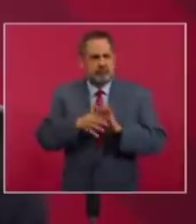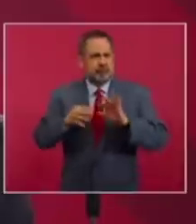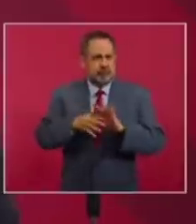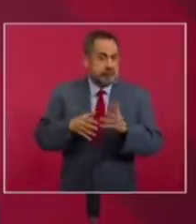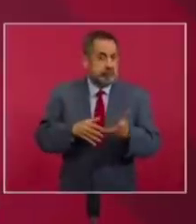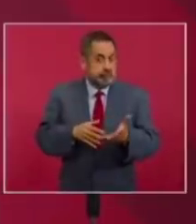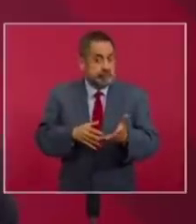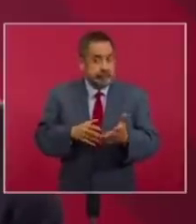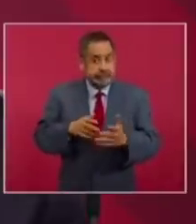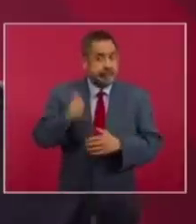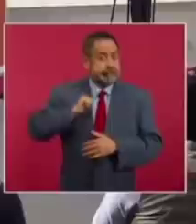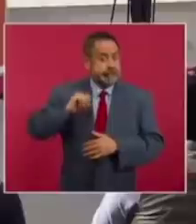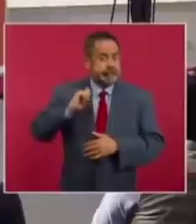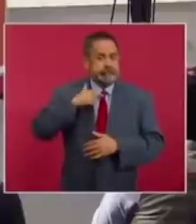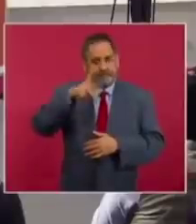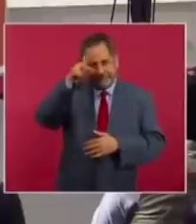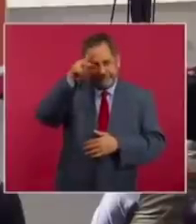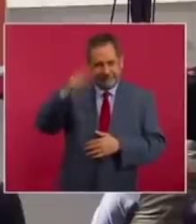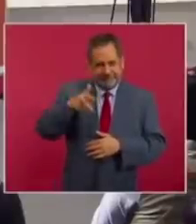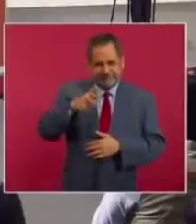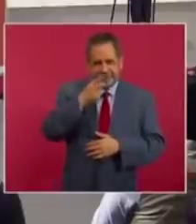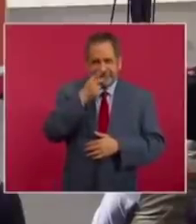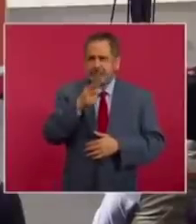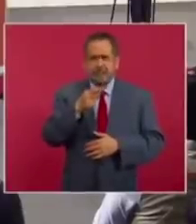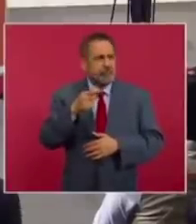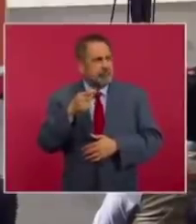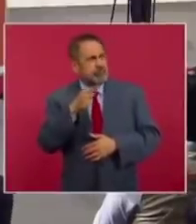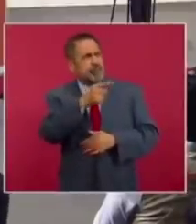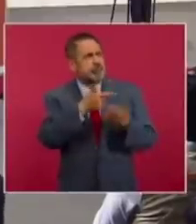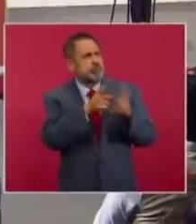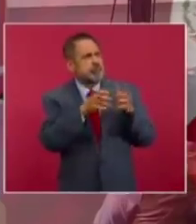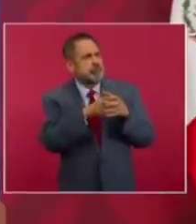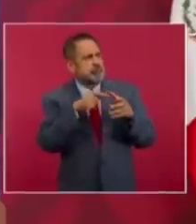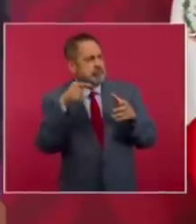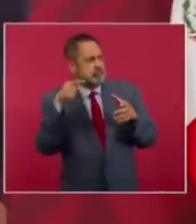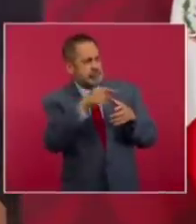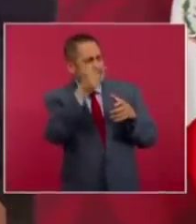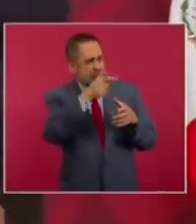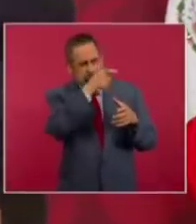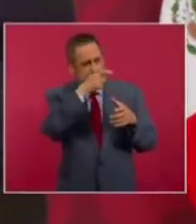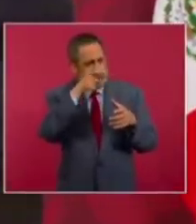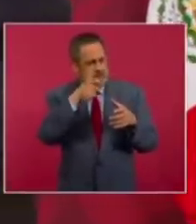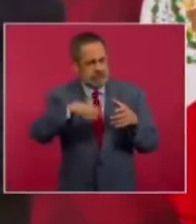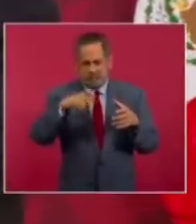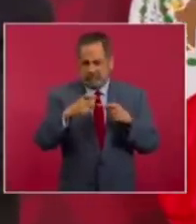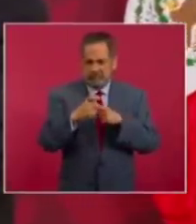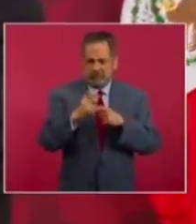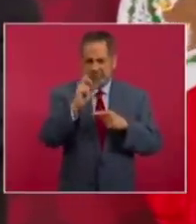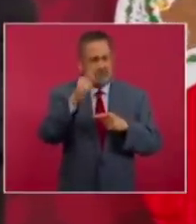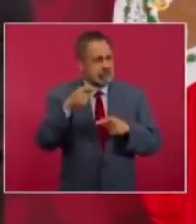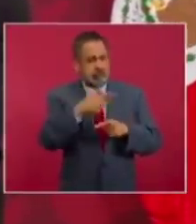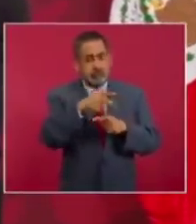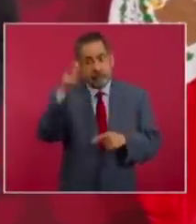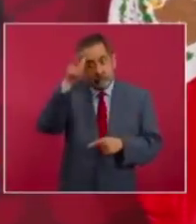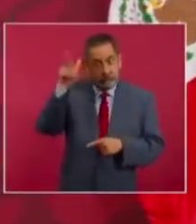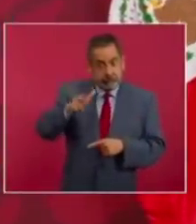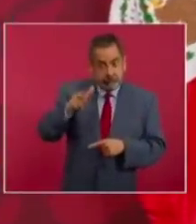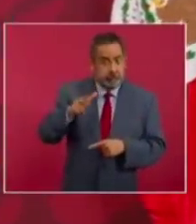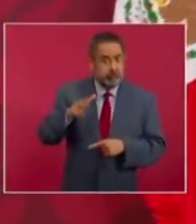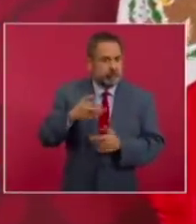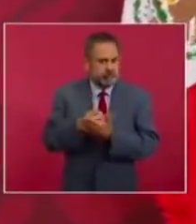a decirles a los oligarcas que su único Dios era el dinero, y se